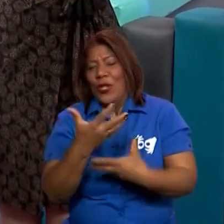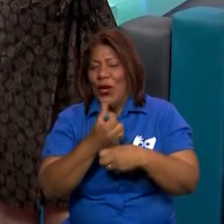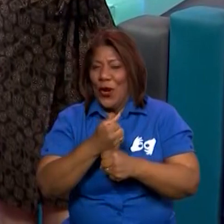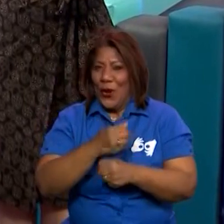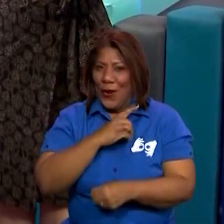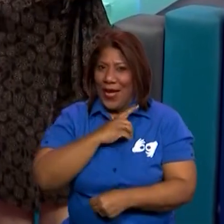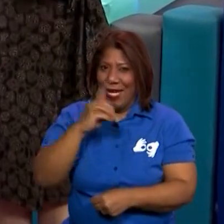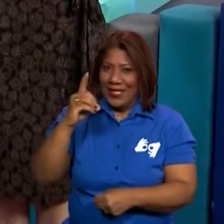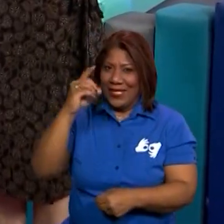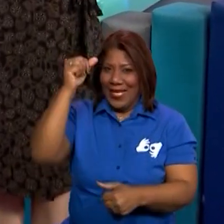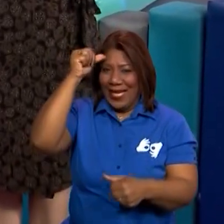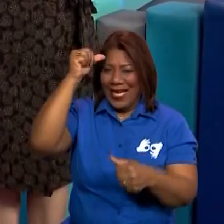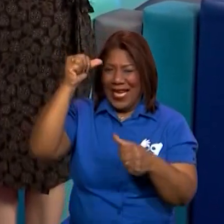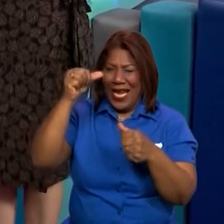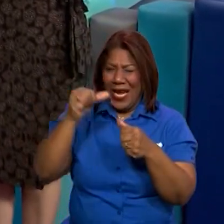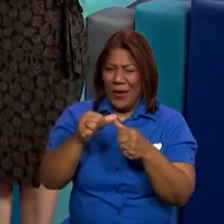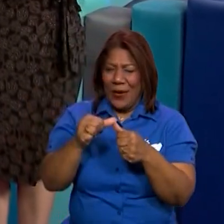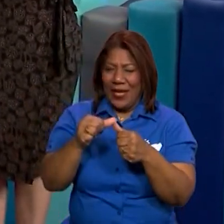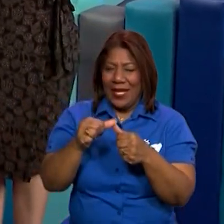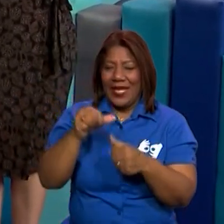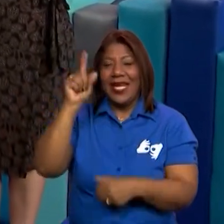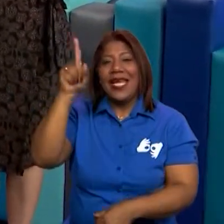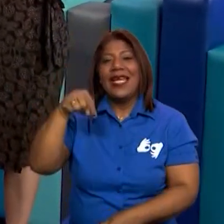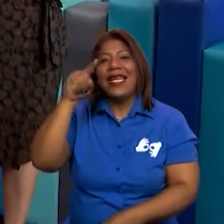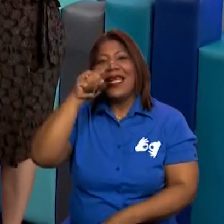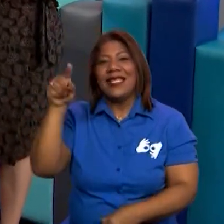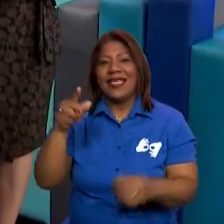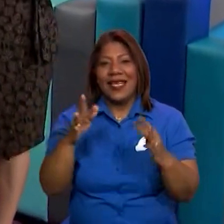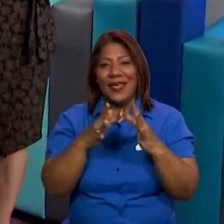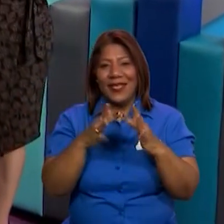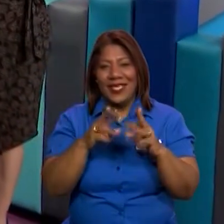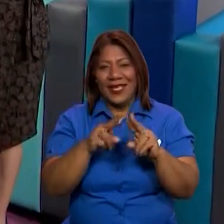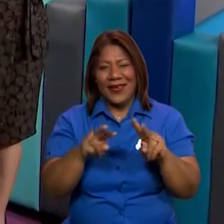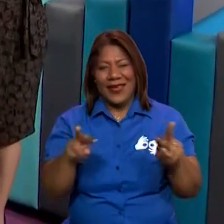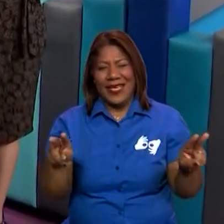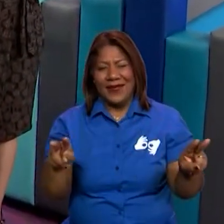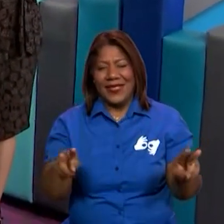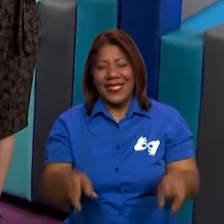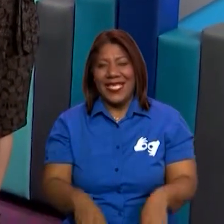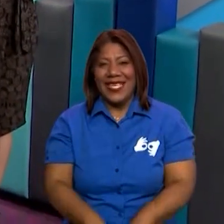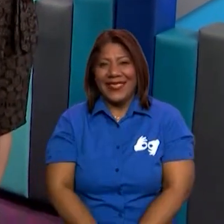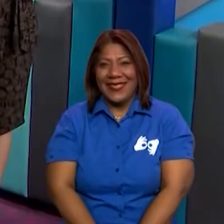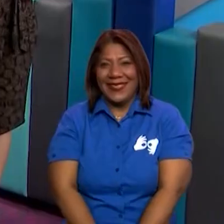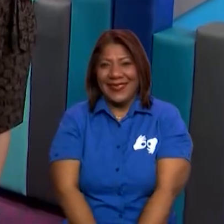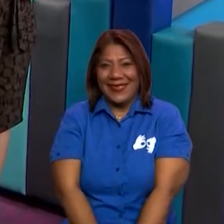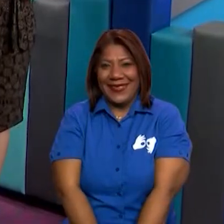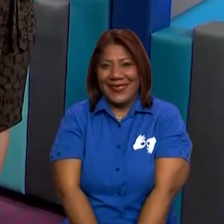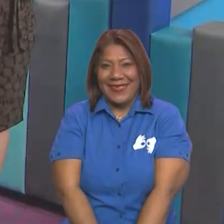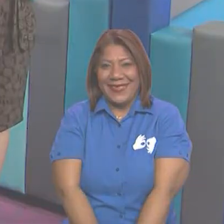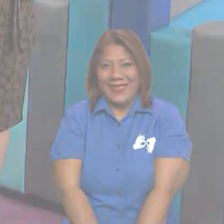Y recuerden, la estrella se conecta con la diversidad. ¡Chao!